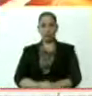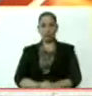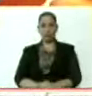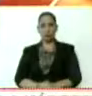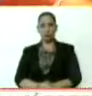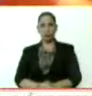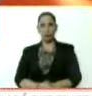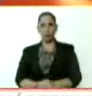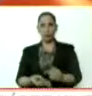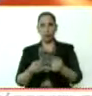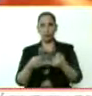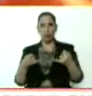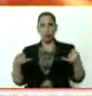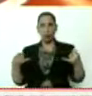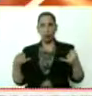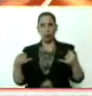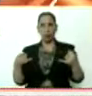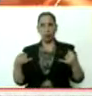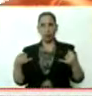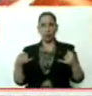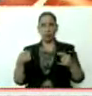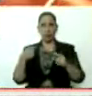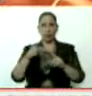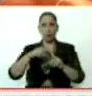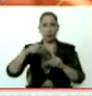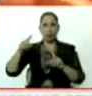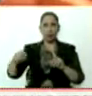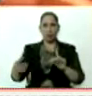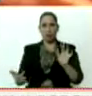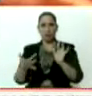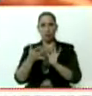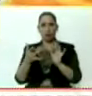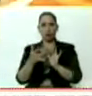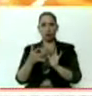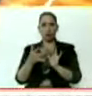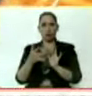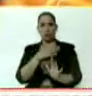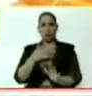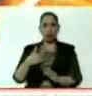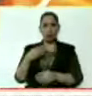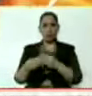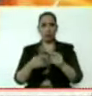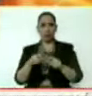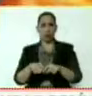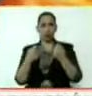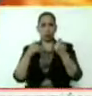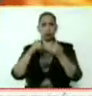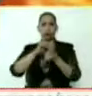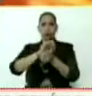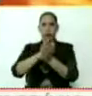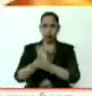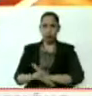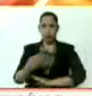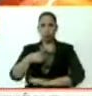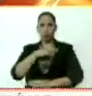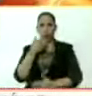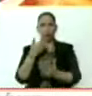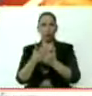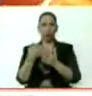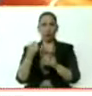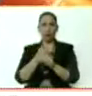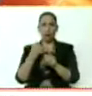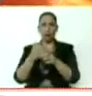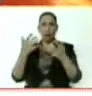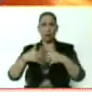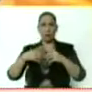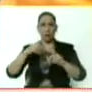líneas de transmisión. Bueno, pretendieron destruir todo el sistema de generación hidroeléctrica del país. Y aquí estamos, gracias a los trabajadores de